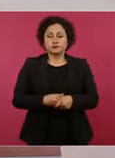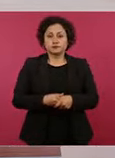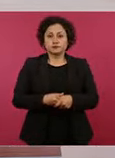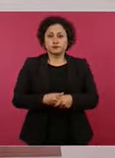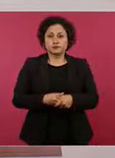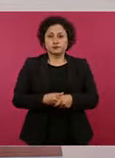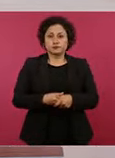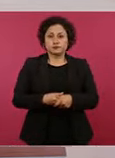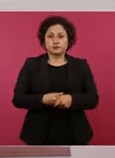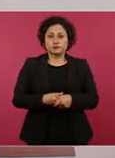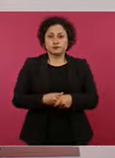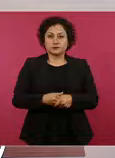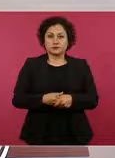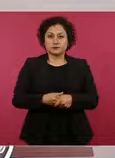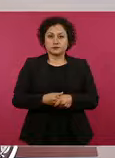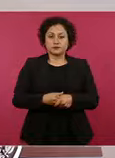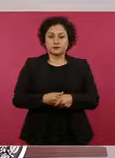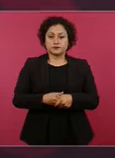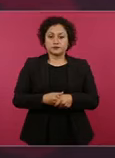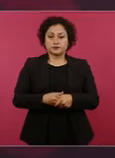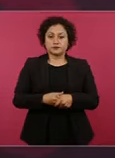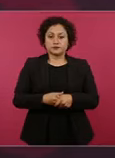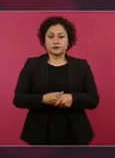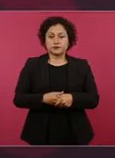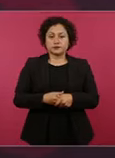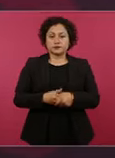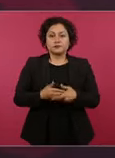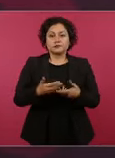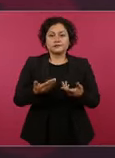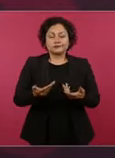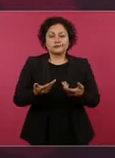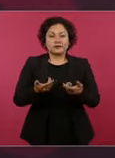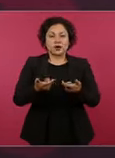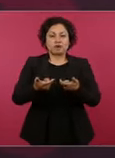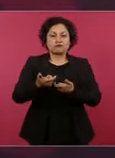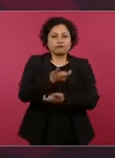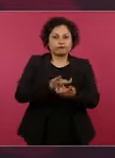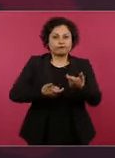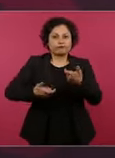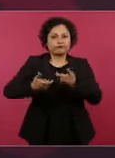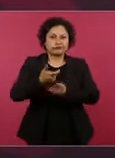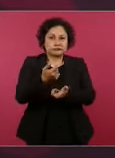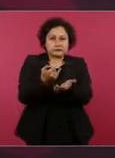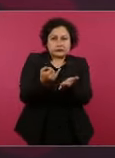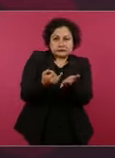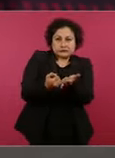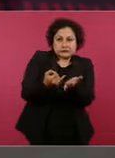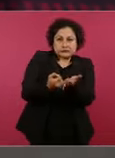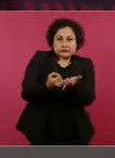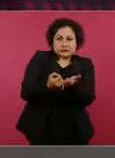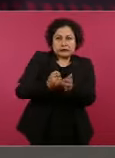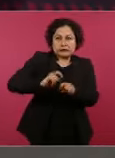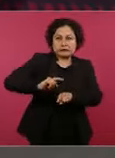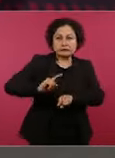o aumentar las tasas de interés, no